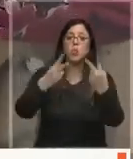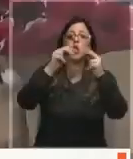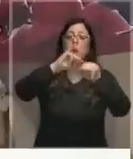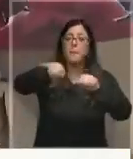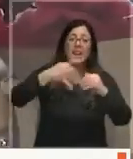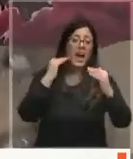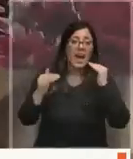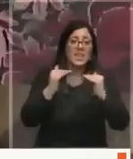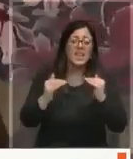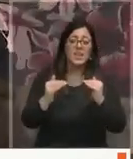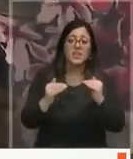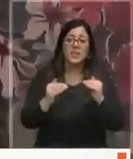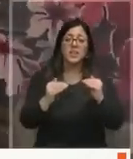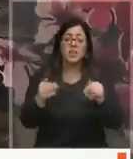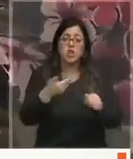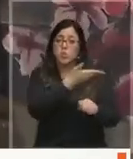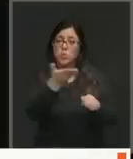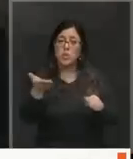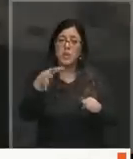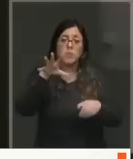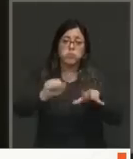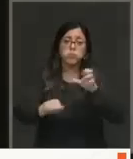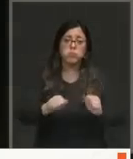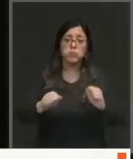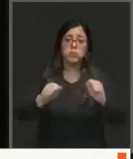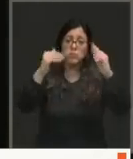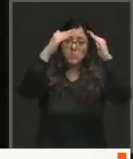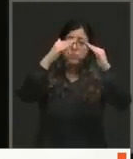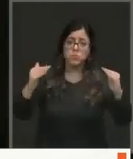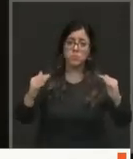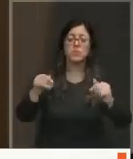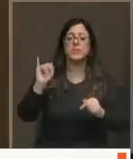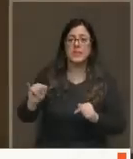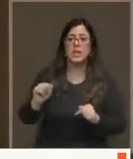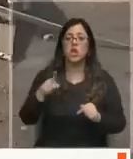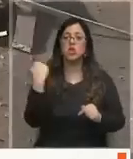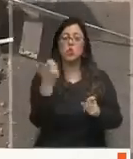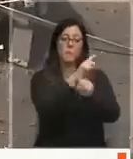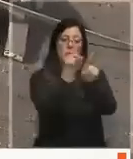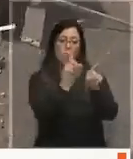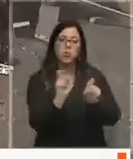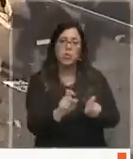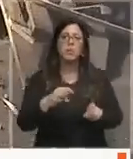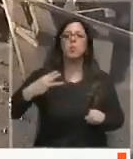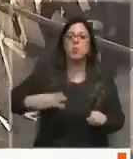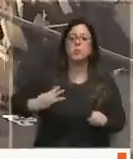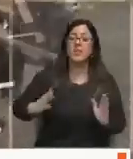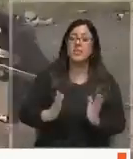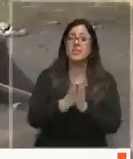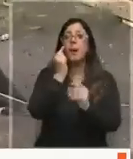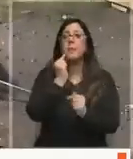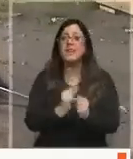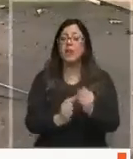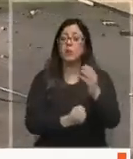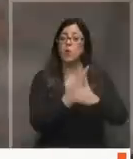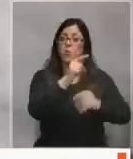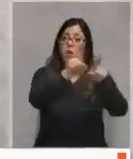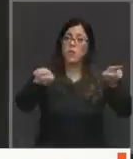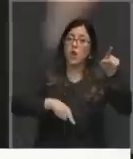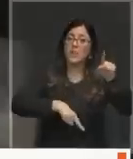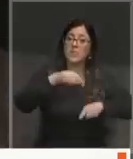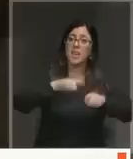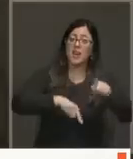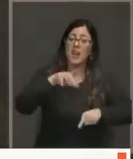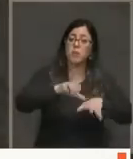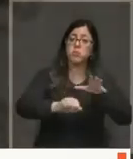estructura fue la que ustedes se tomaron? La estructura. Consultamos a la Municipalidad de San Bernardo por ambos casos. Por el nuevo terreno que se tomó el